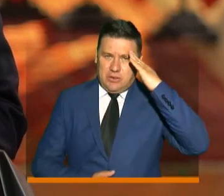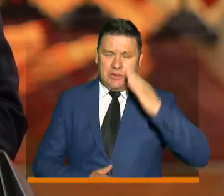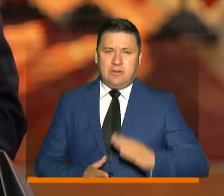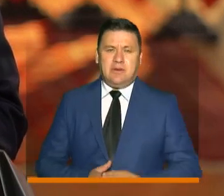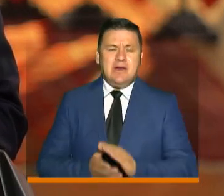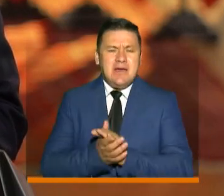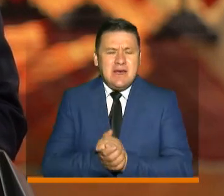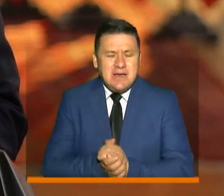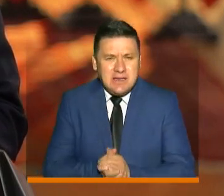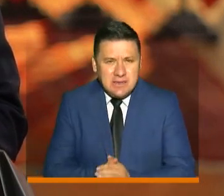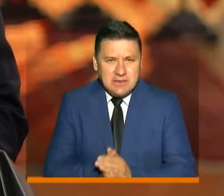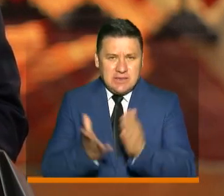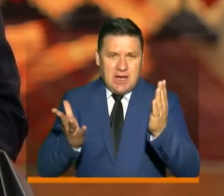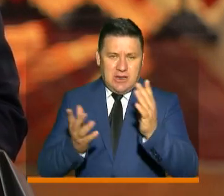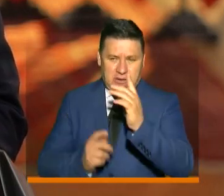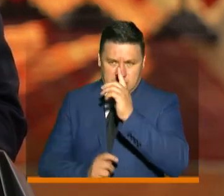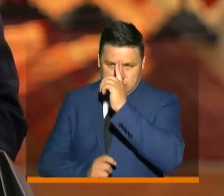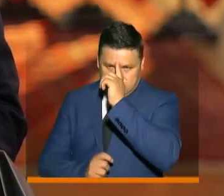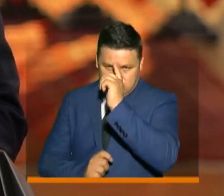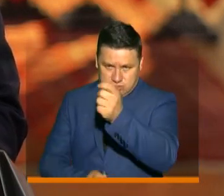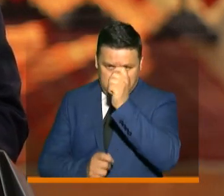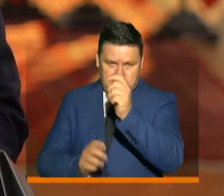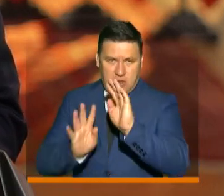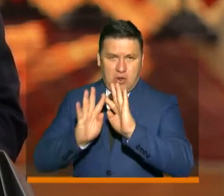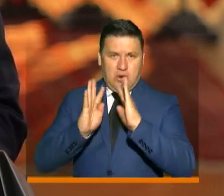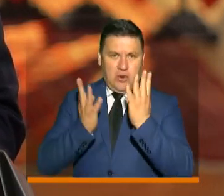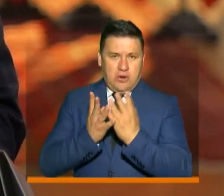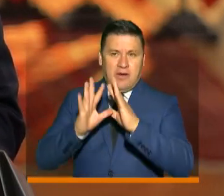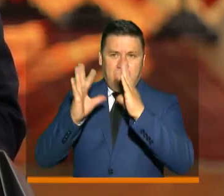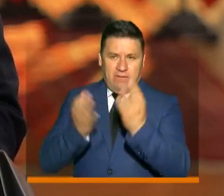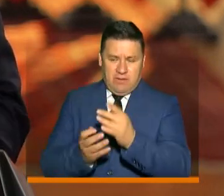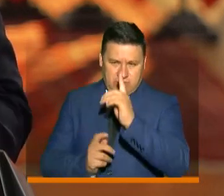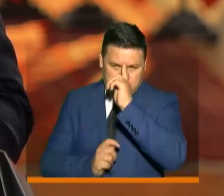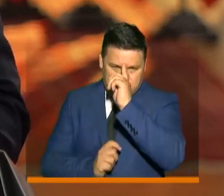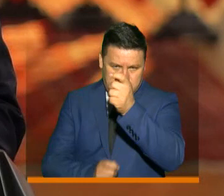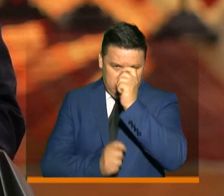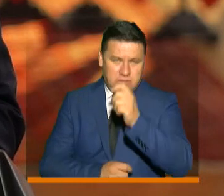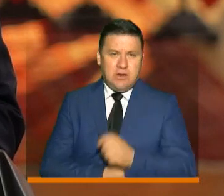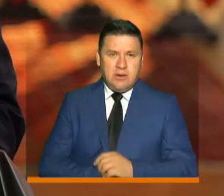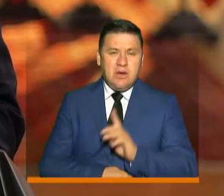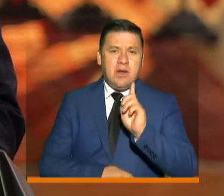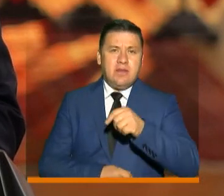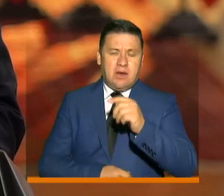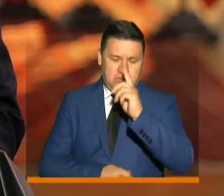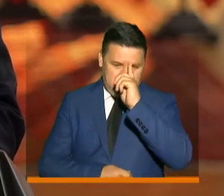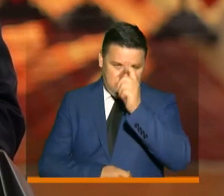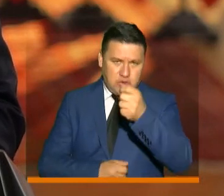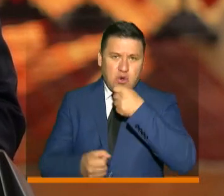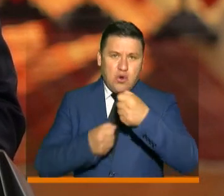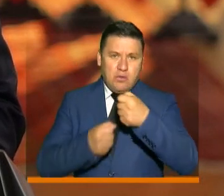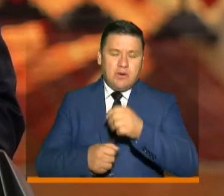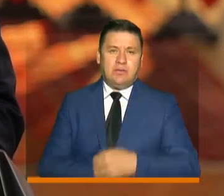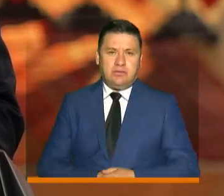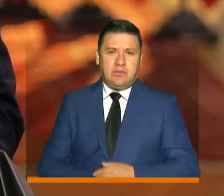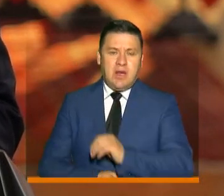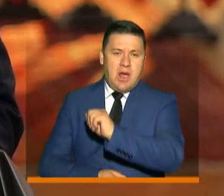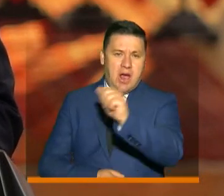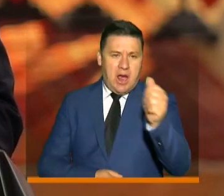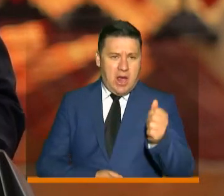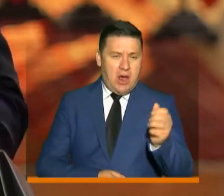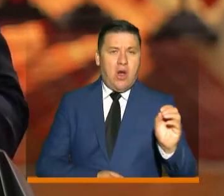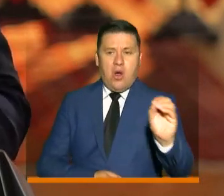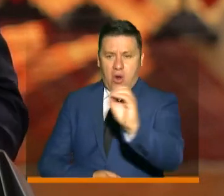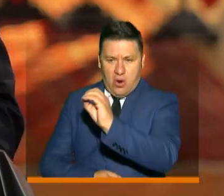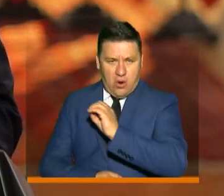saludo a todos los honorables congresistas y sus distinguidas familias a los medios de comunicación señoras y señores